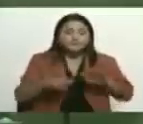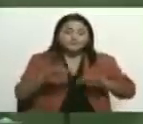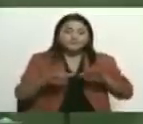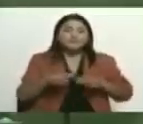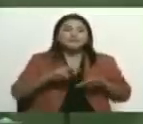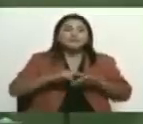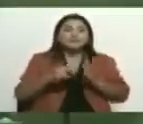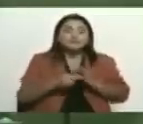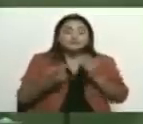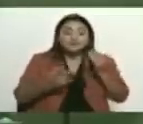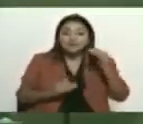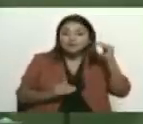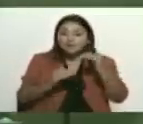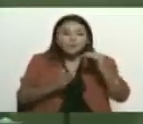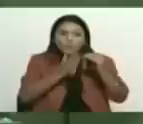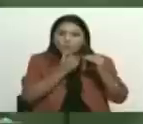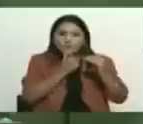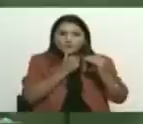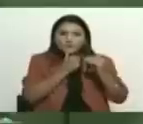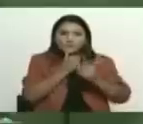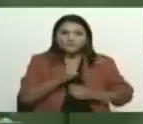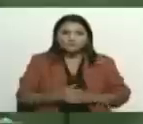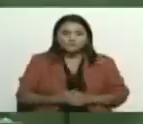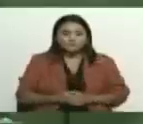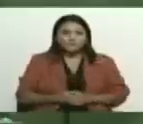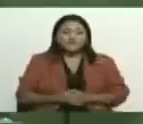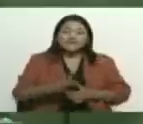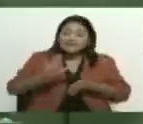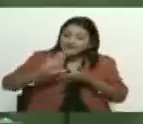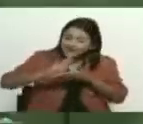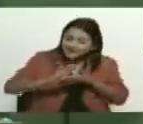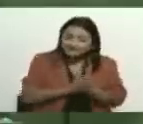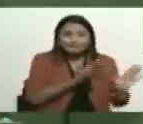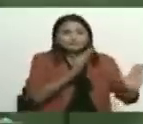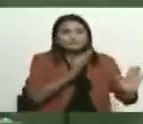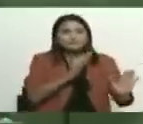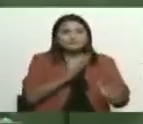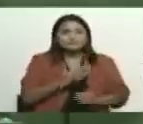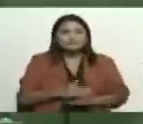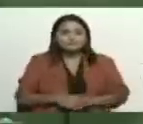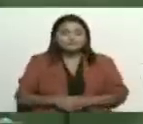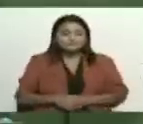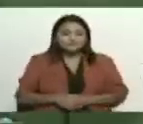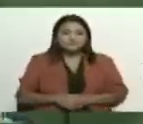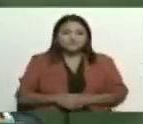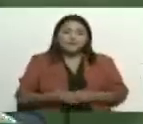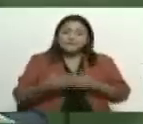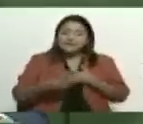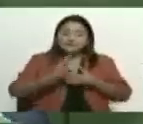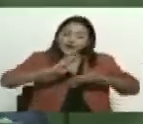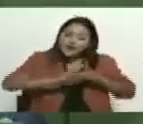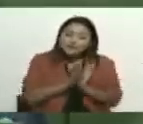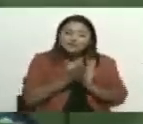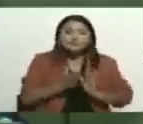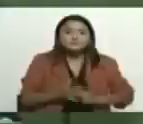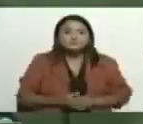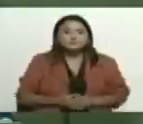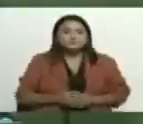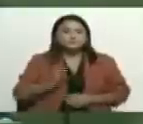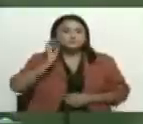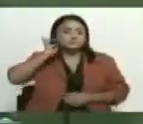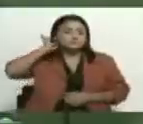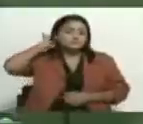criminal apartheid financiero. Hay que eliminar de raíz este esquema neocolonialista de dependencia